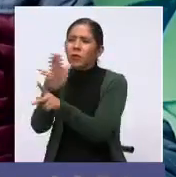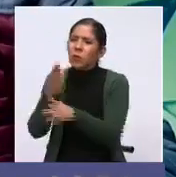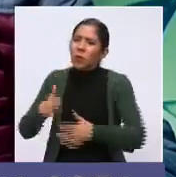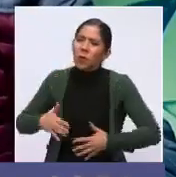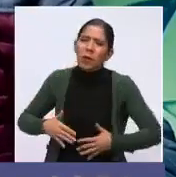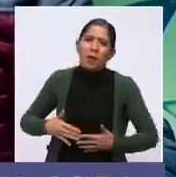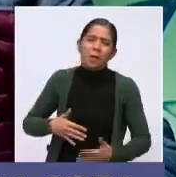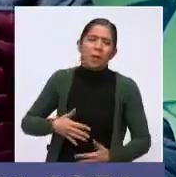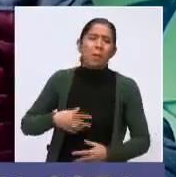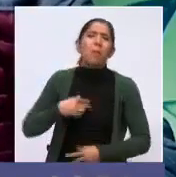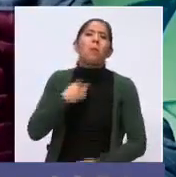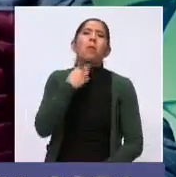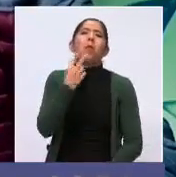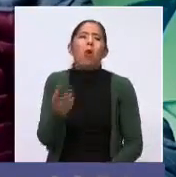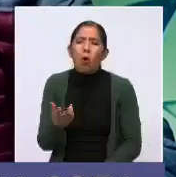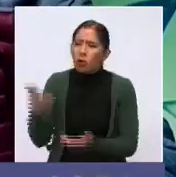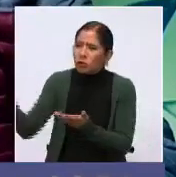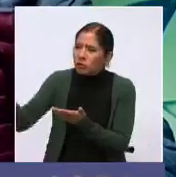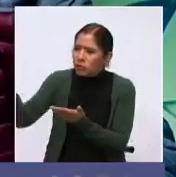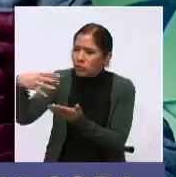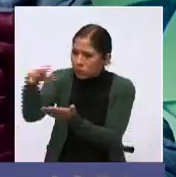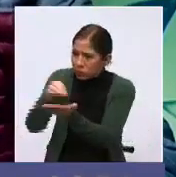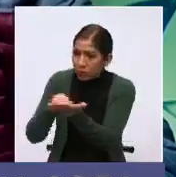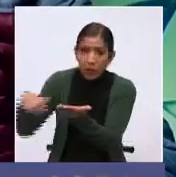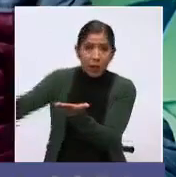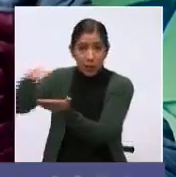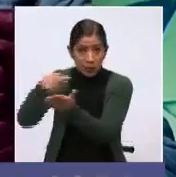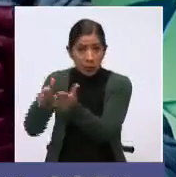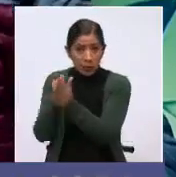del Alto para hacer esta propuesta de un revocatorio.